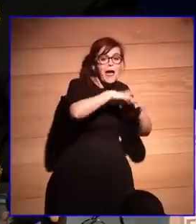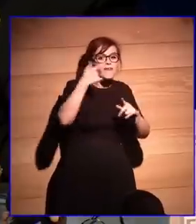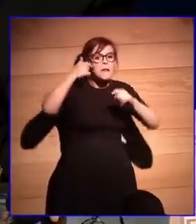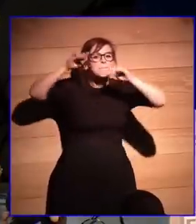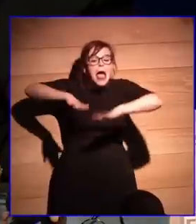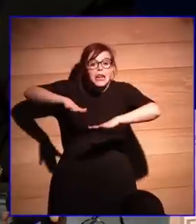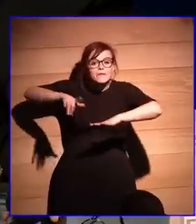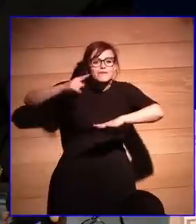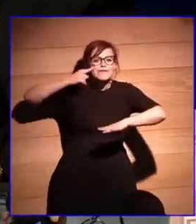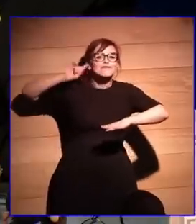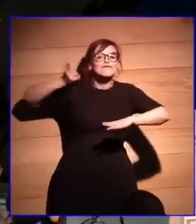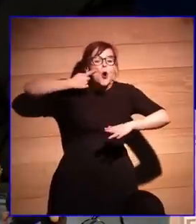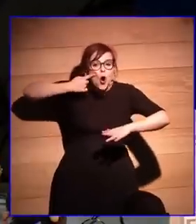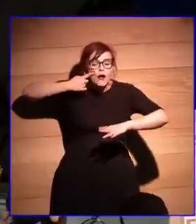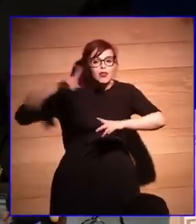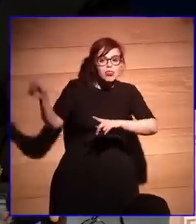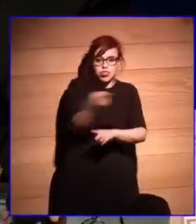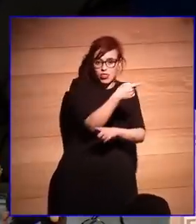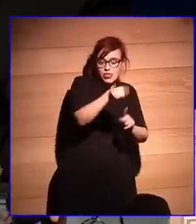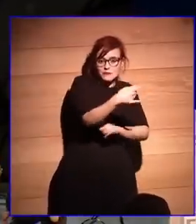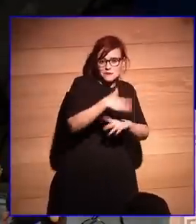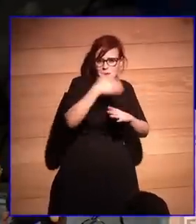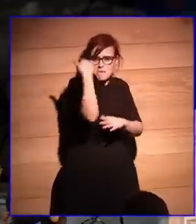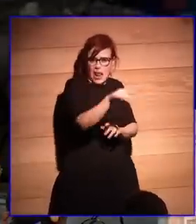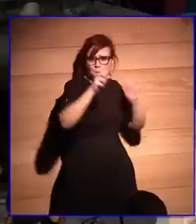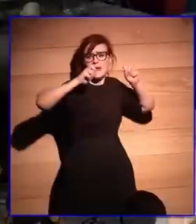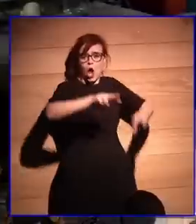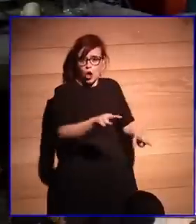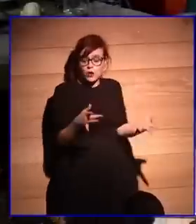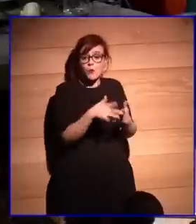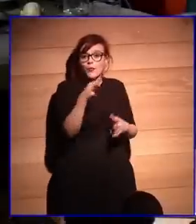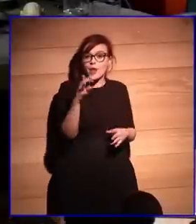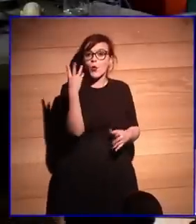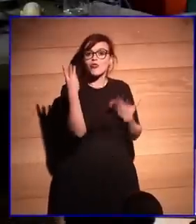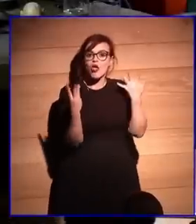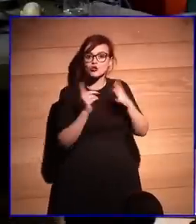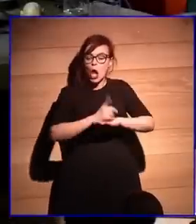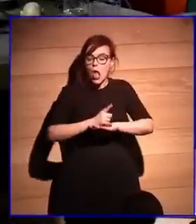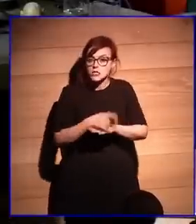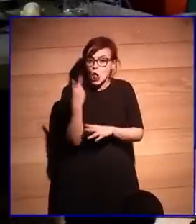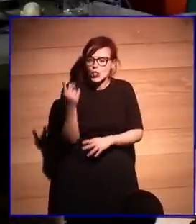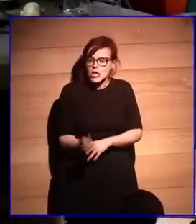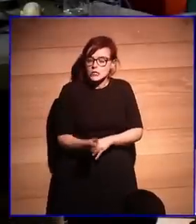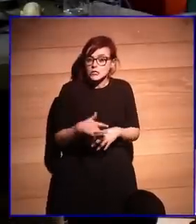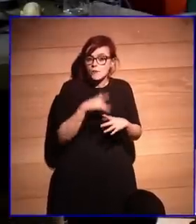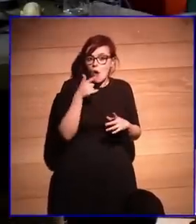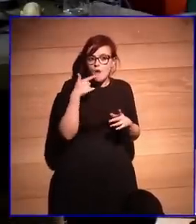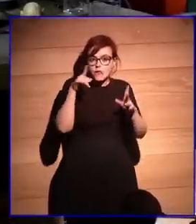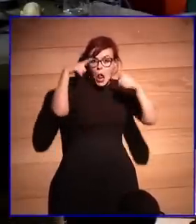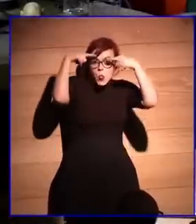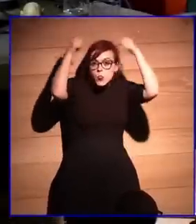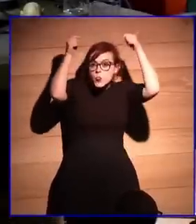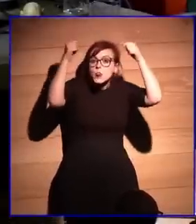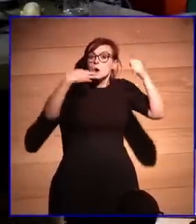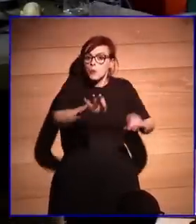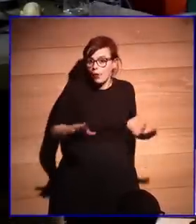engancha, le acaba enganchando y acaba convirtiéndose en un malvado. O sea, que a ti a lo mejor en esos 48 horas se te ponen así las cejas de pico y